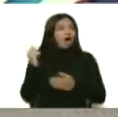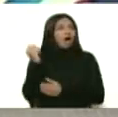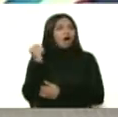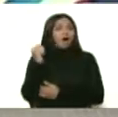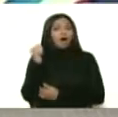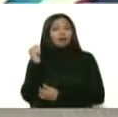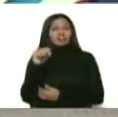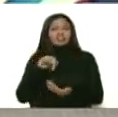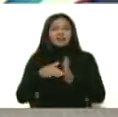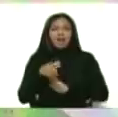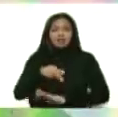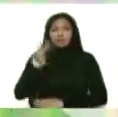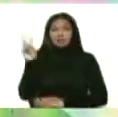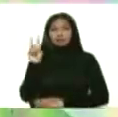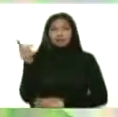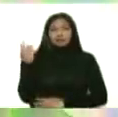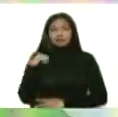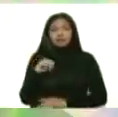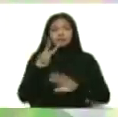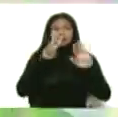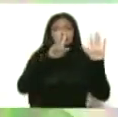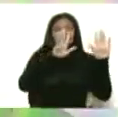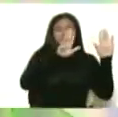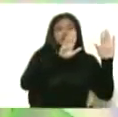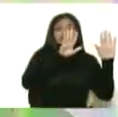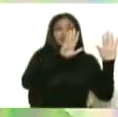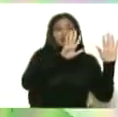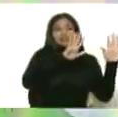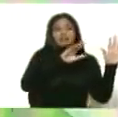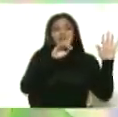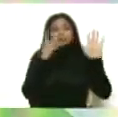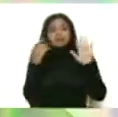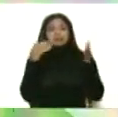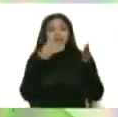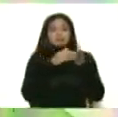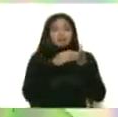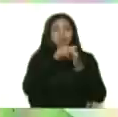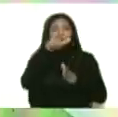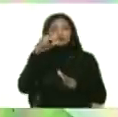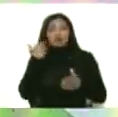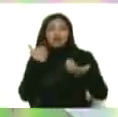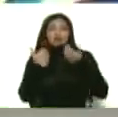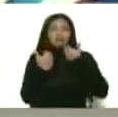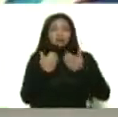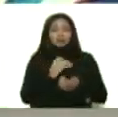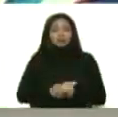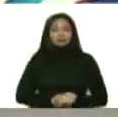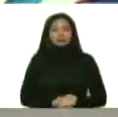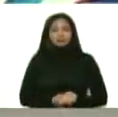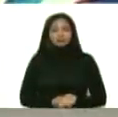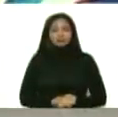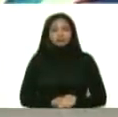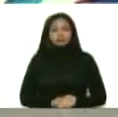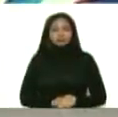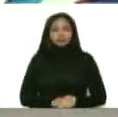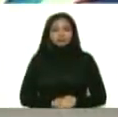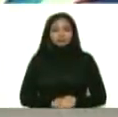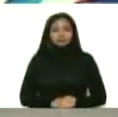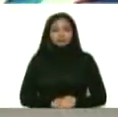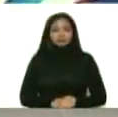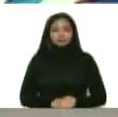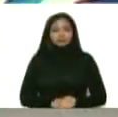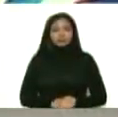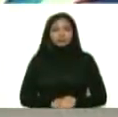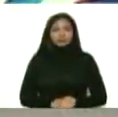voluntaria, tendríamos 16.800 casos. Se ha cumplido tanto